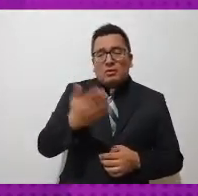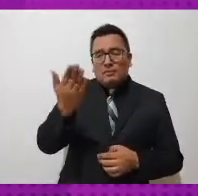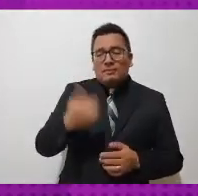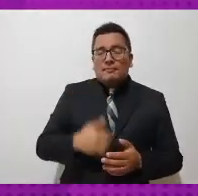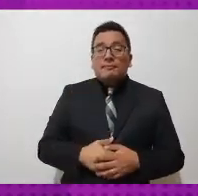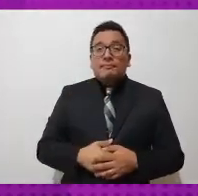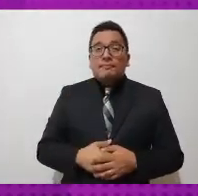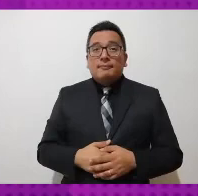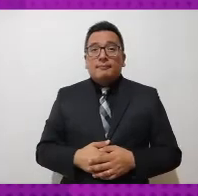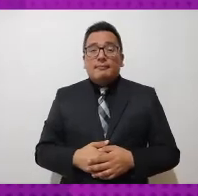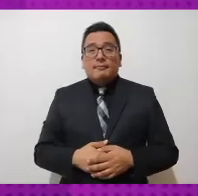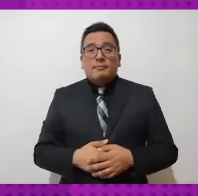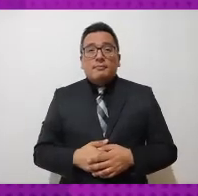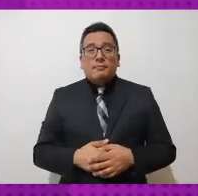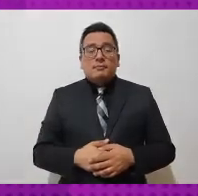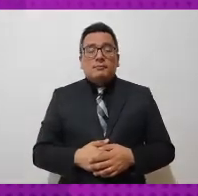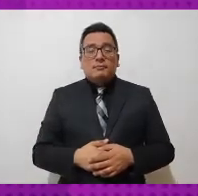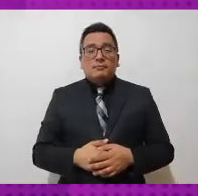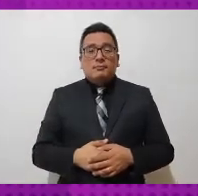favor.